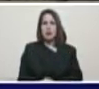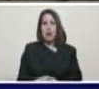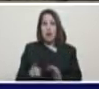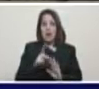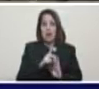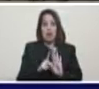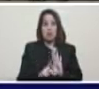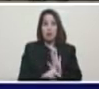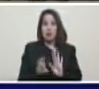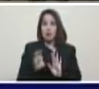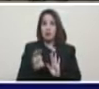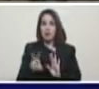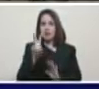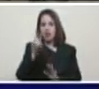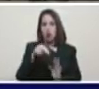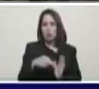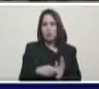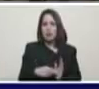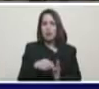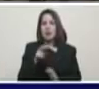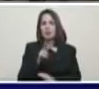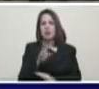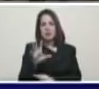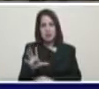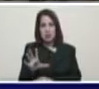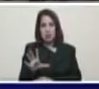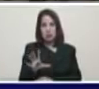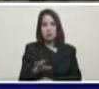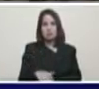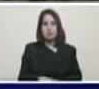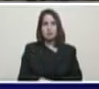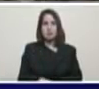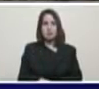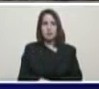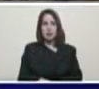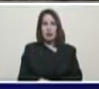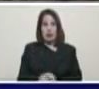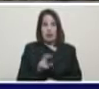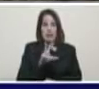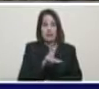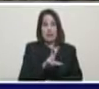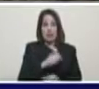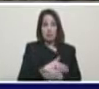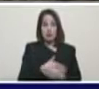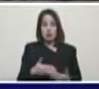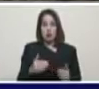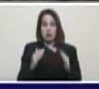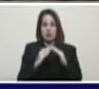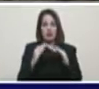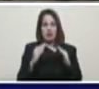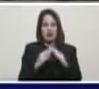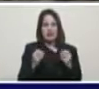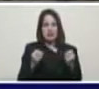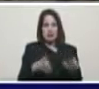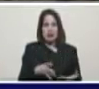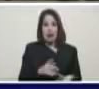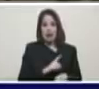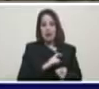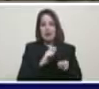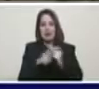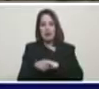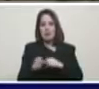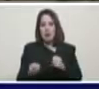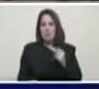la patria 2025 vamos de 3 millones de vivienda a 5 millones